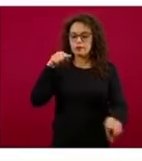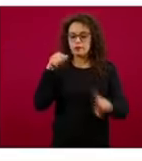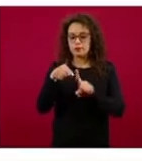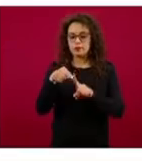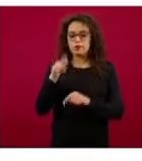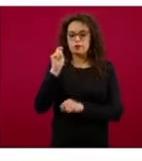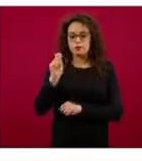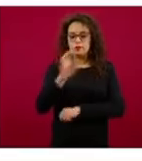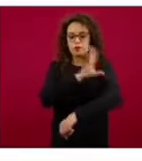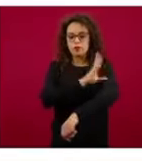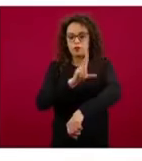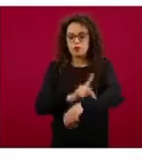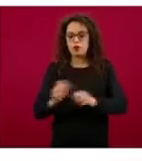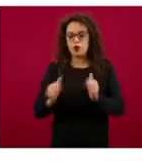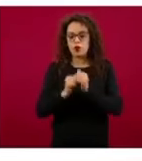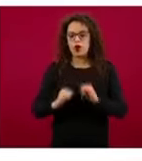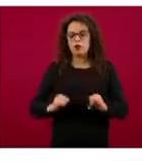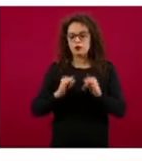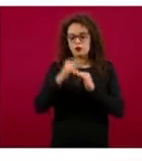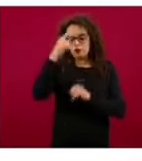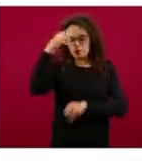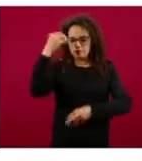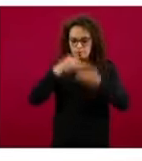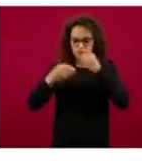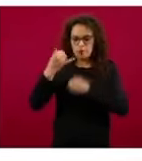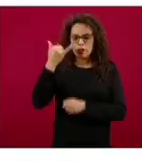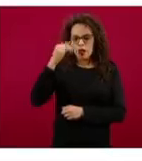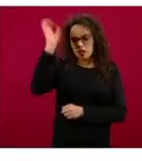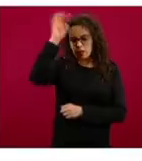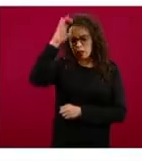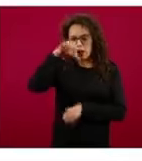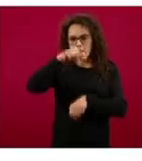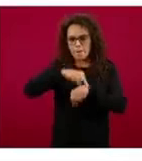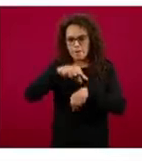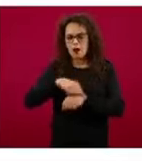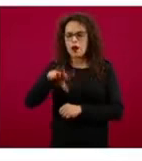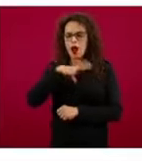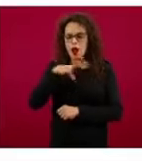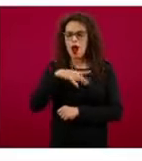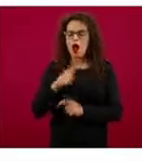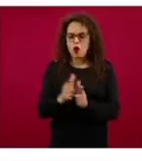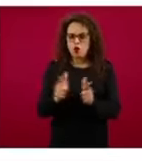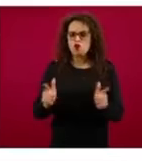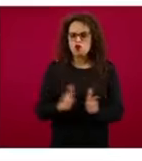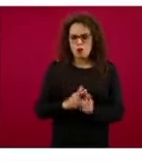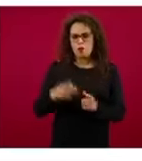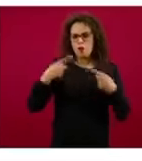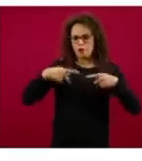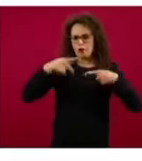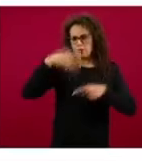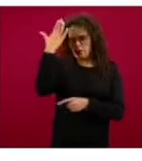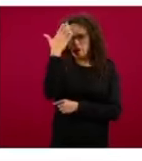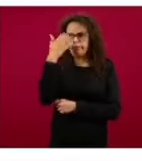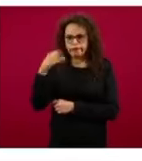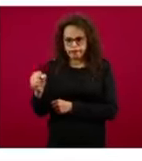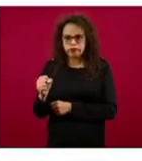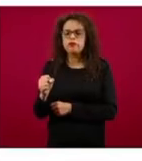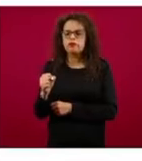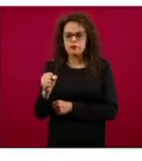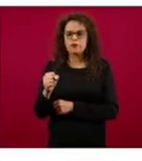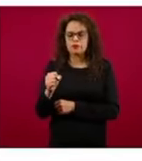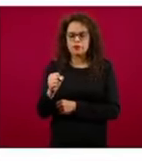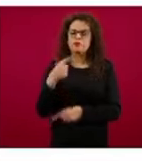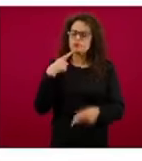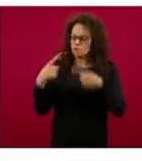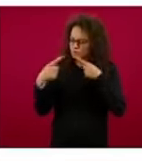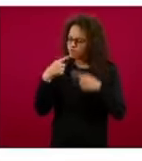Nutrición y Ciencias Médicas, en donde tenemos el acercamiento ya de un grupo experto con el grupo que está haciendo la atención